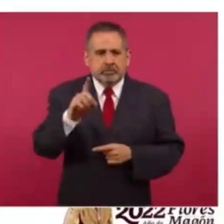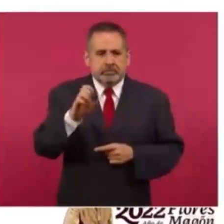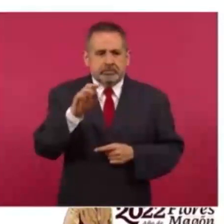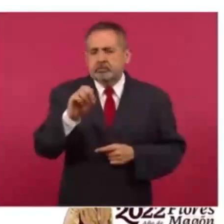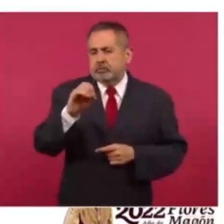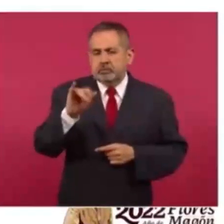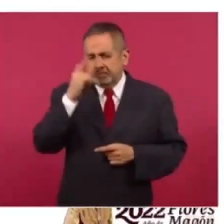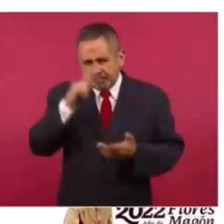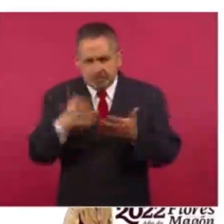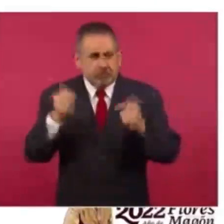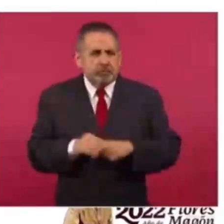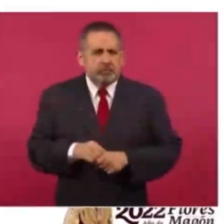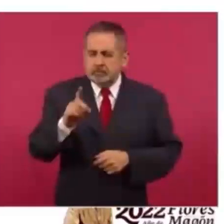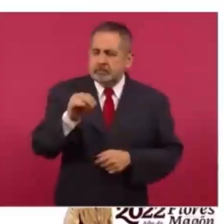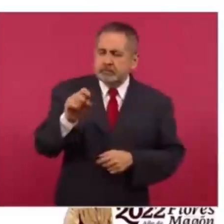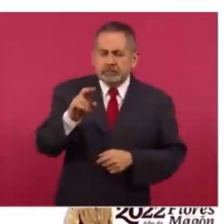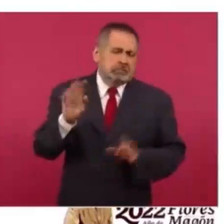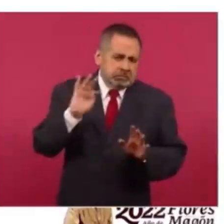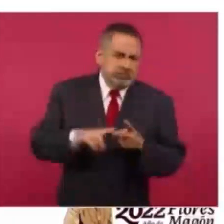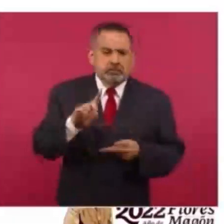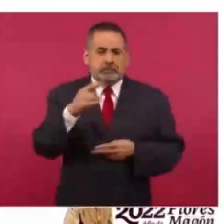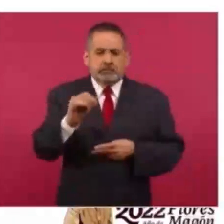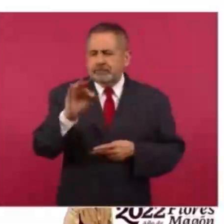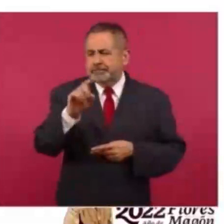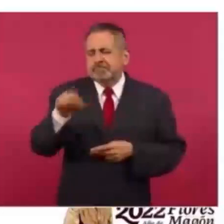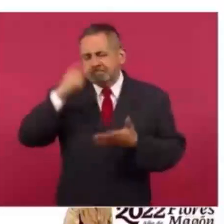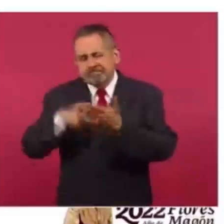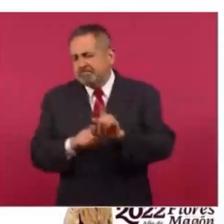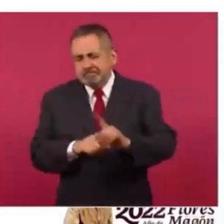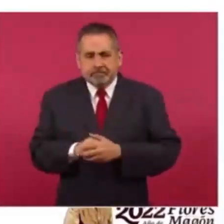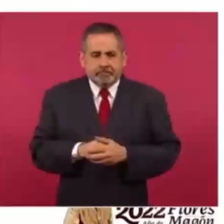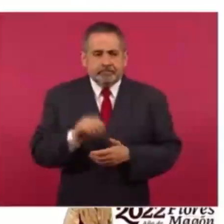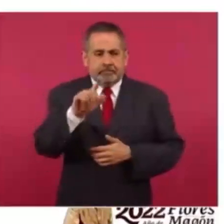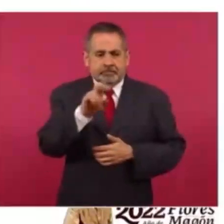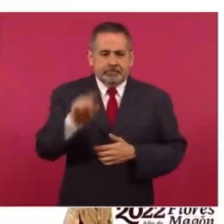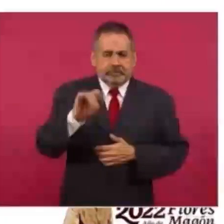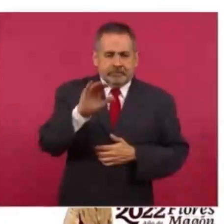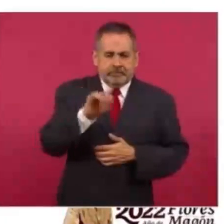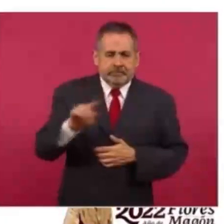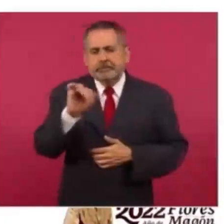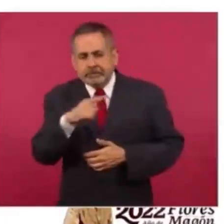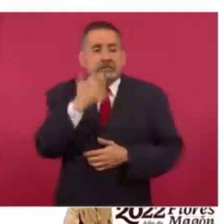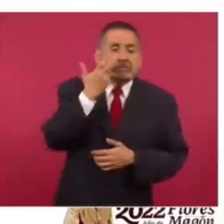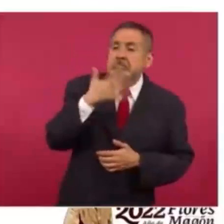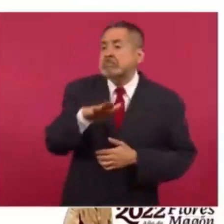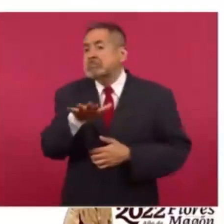no sé. Denise Dreser, puede ser. Diego Fernández, no creo. Álvarez y Casa, sí, pero son de los que andan